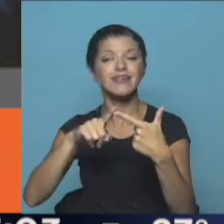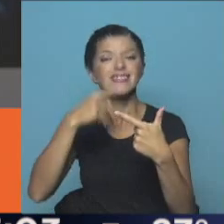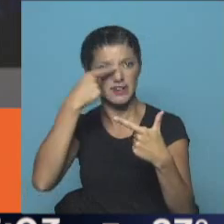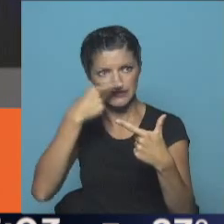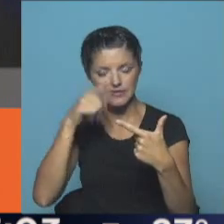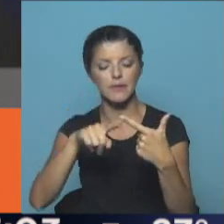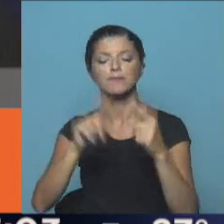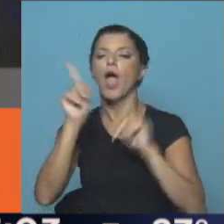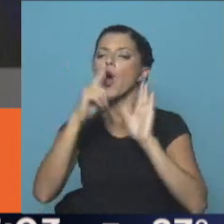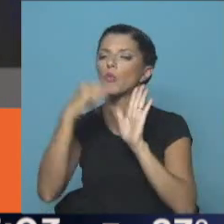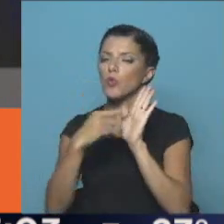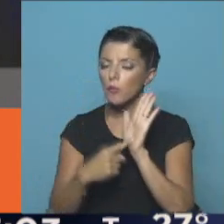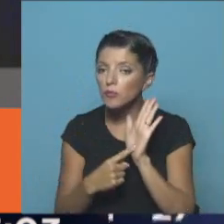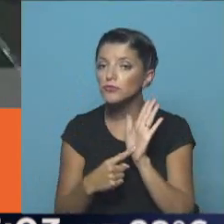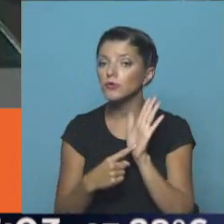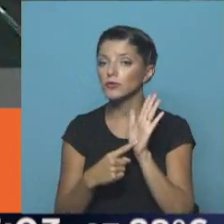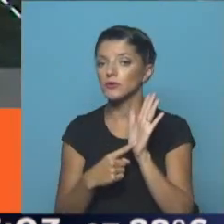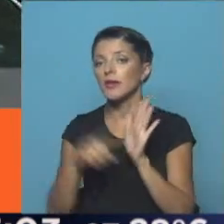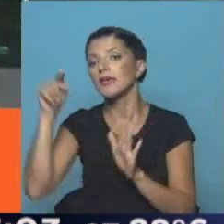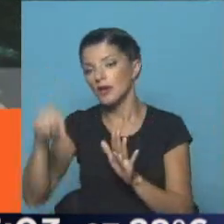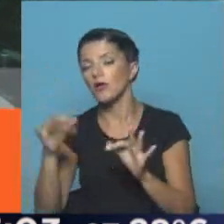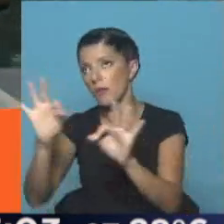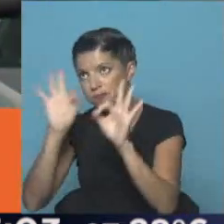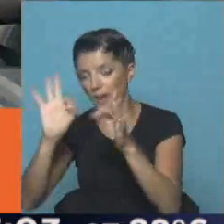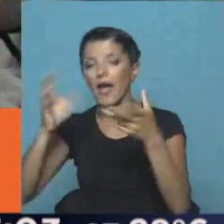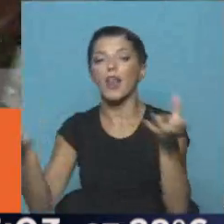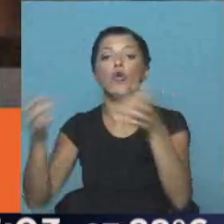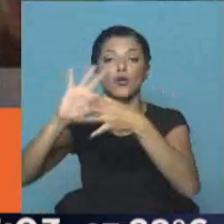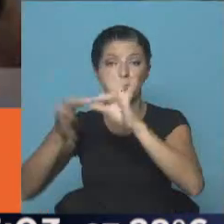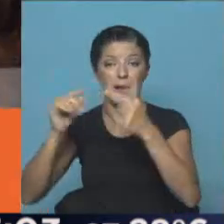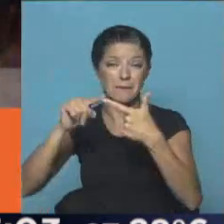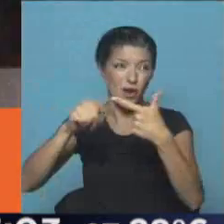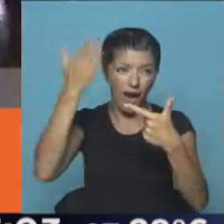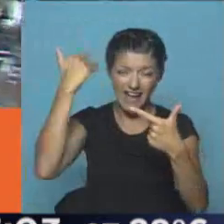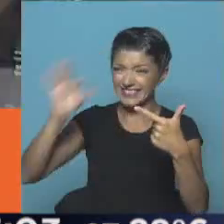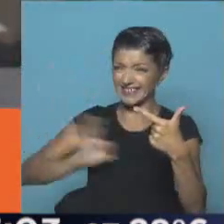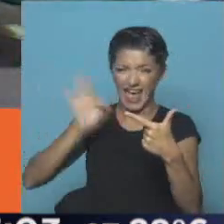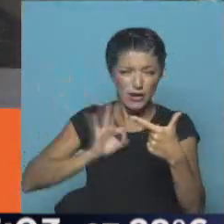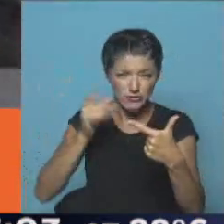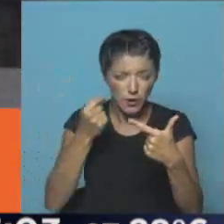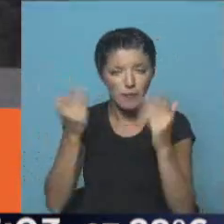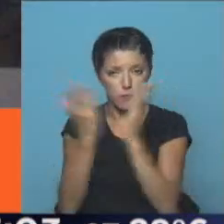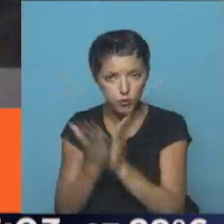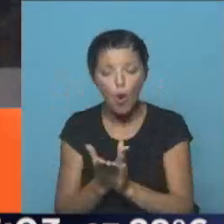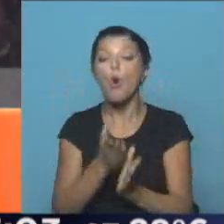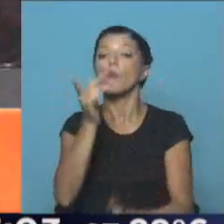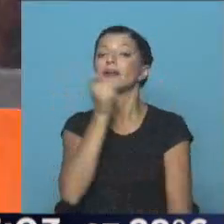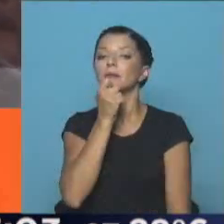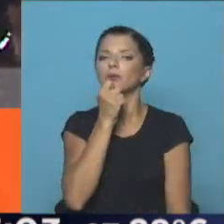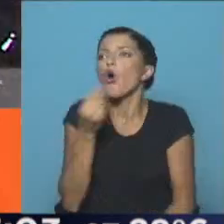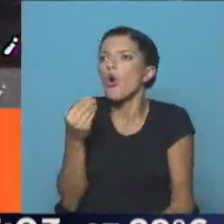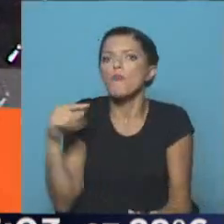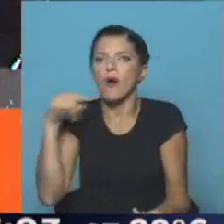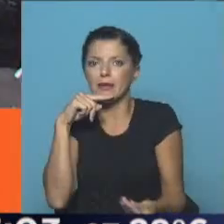algunas cosas que ahora están muy resueltas en la Unión Europea y que en ese momento llevó décadas resolver. Por ejemplo, el rearme alemán, qué hacer con Alemania, la